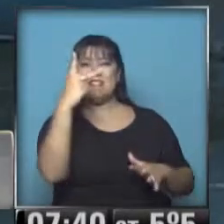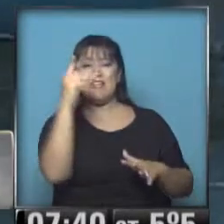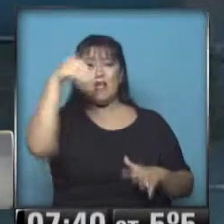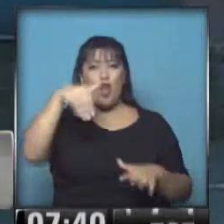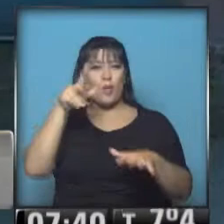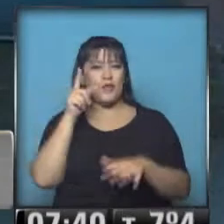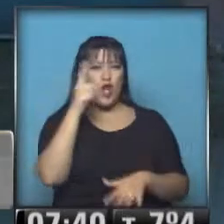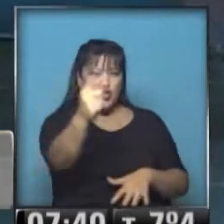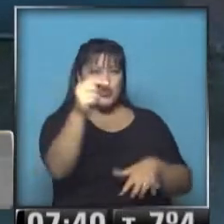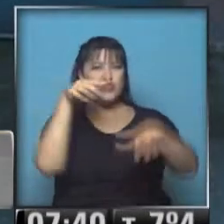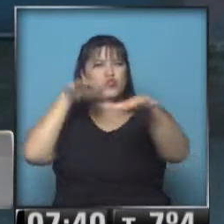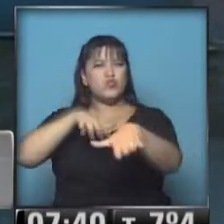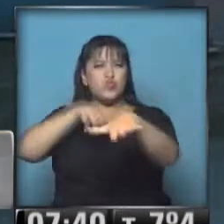muy congestionado por cierto